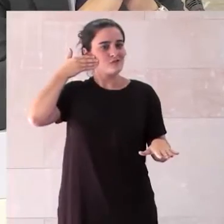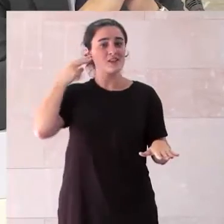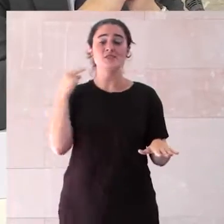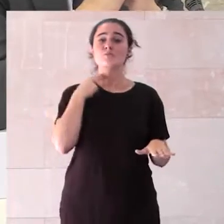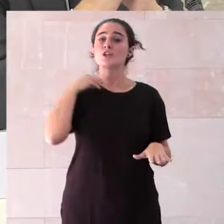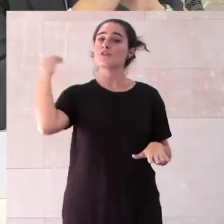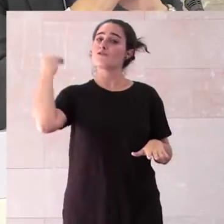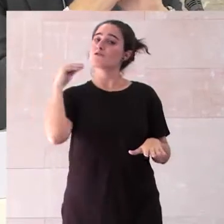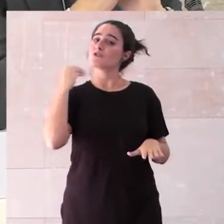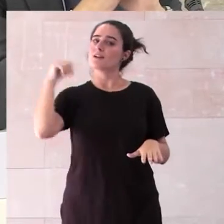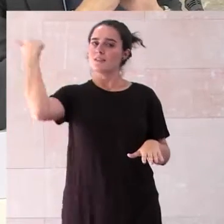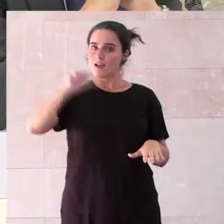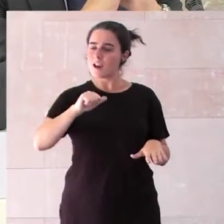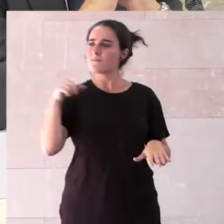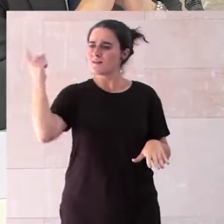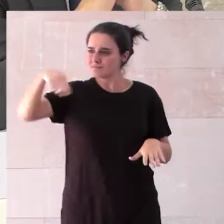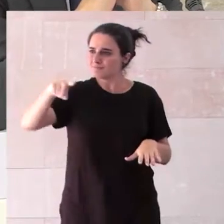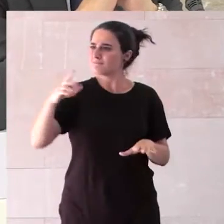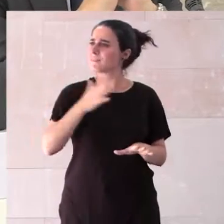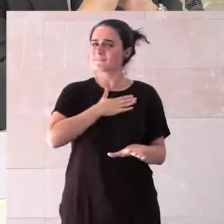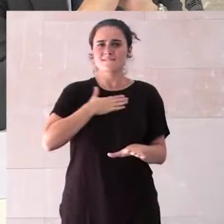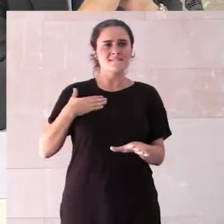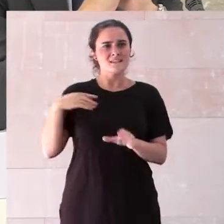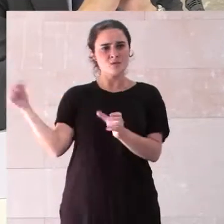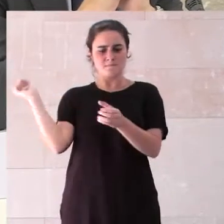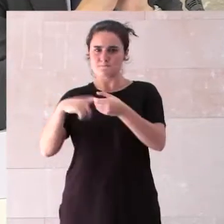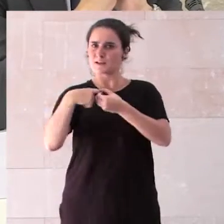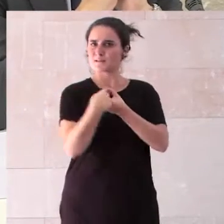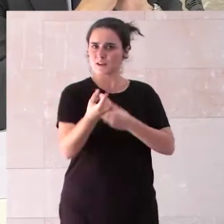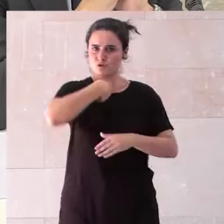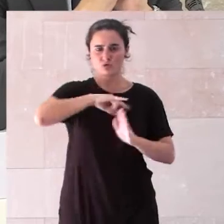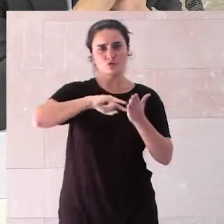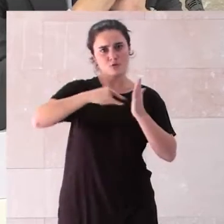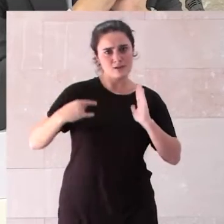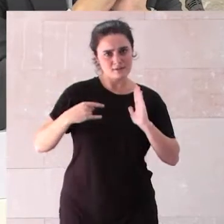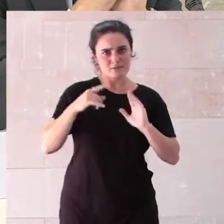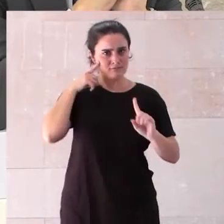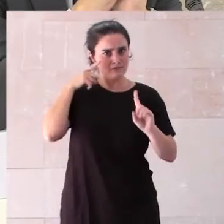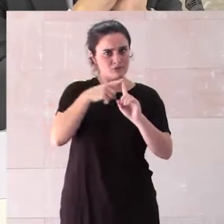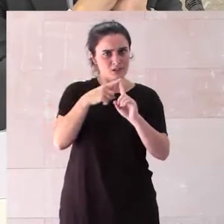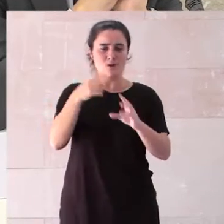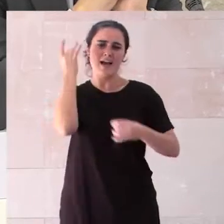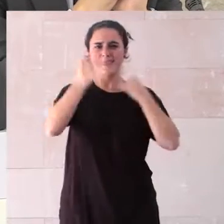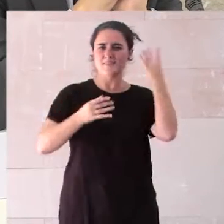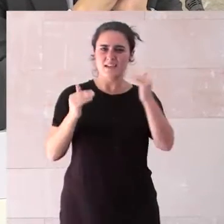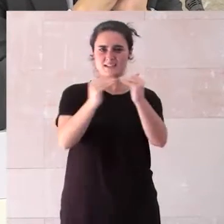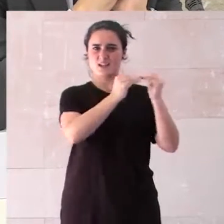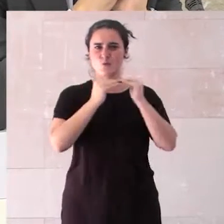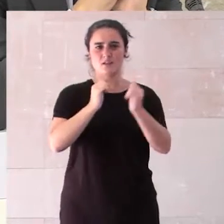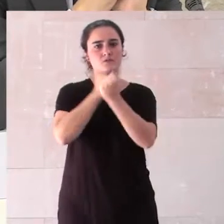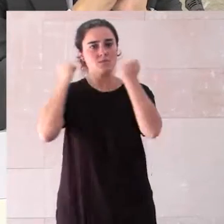Álava haya decidido sumarse a nuestro particular tren para impulsar actividades que fomenten la igualdad y el empoderamiento de las